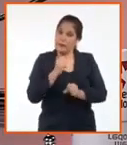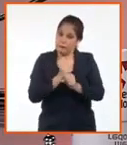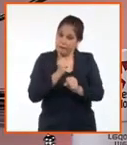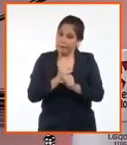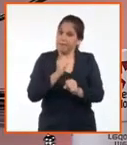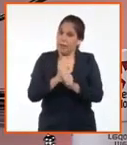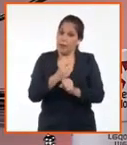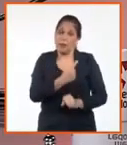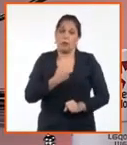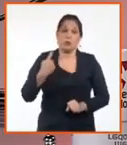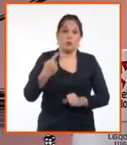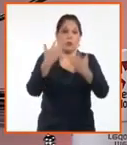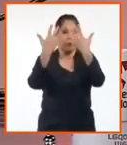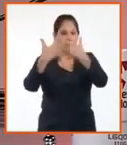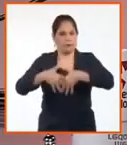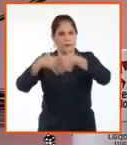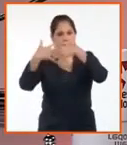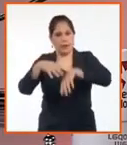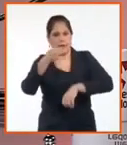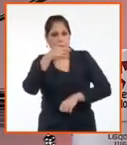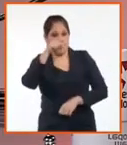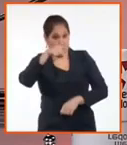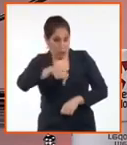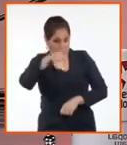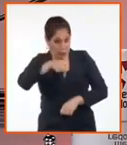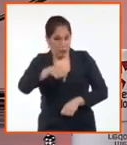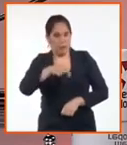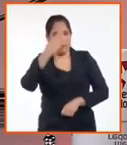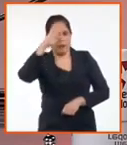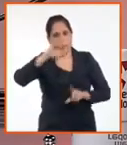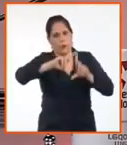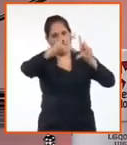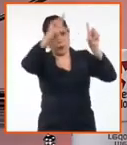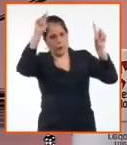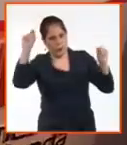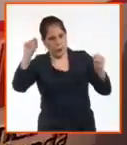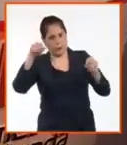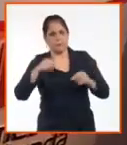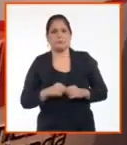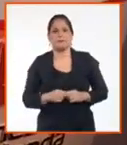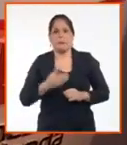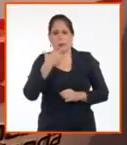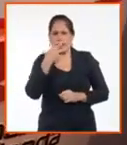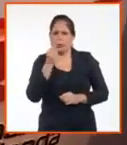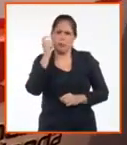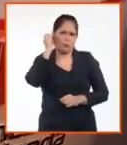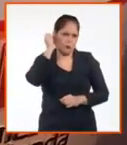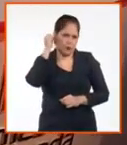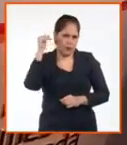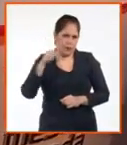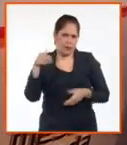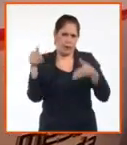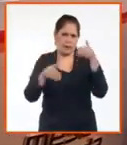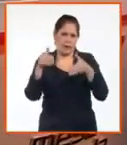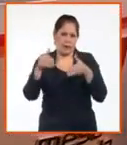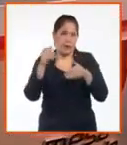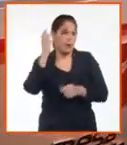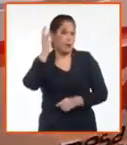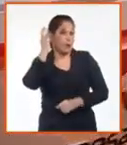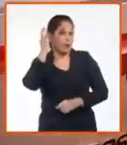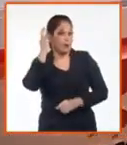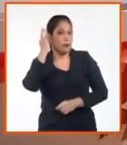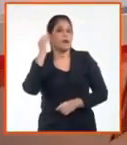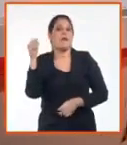toda la industria farmacéutica o bio farmacéutica cubana y me gustaría que de tania que está muy relacionada con todo